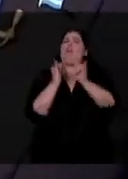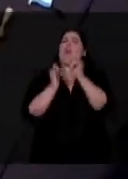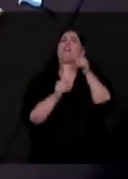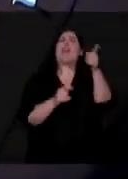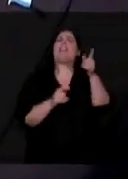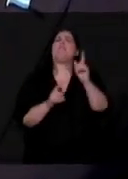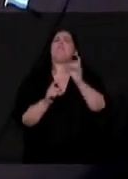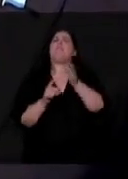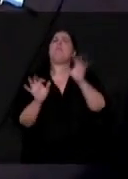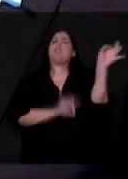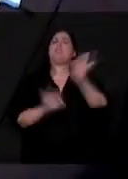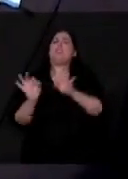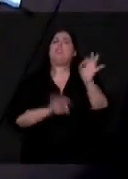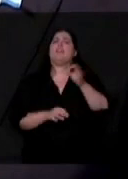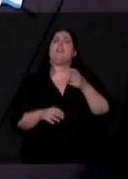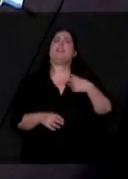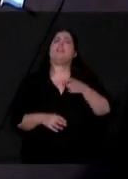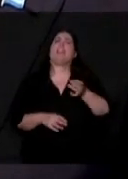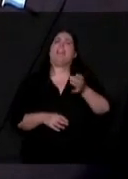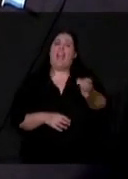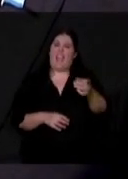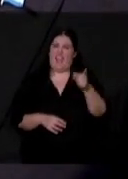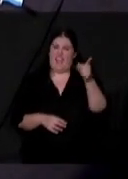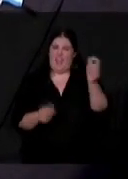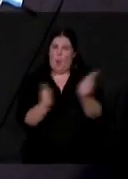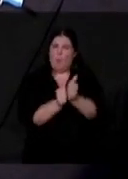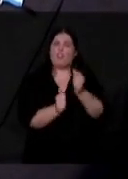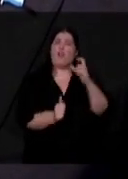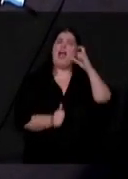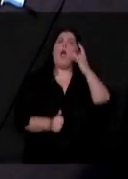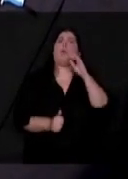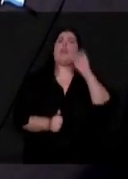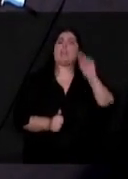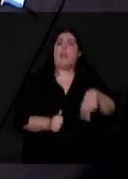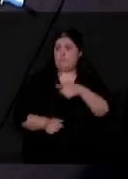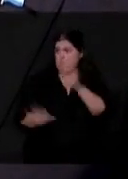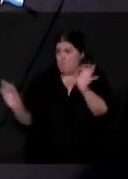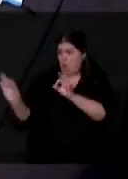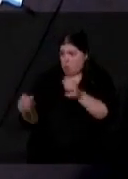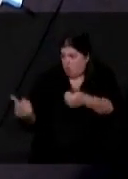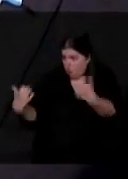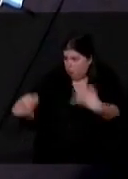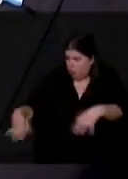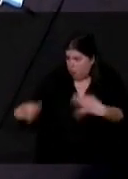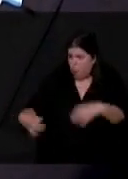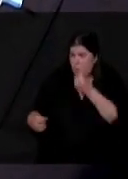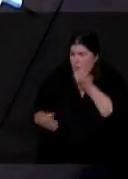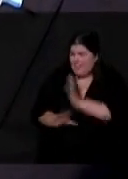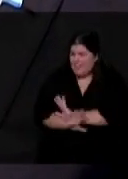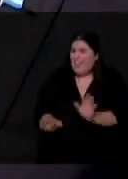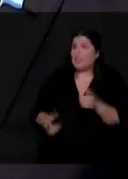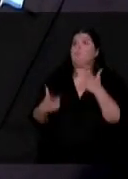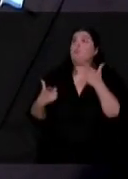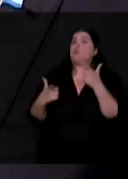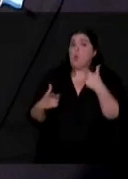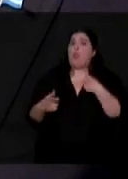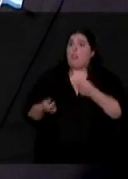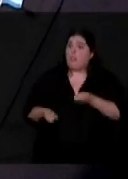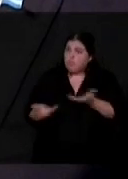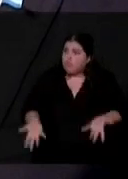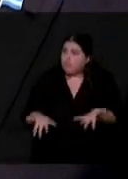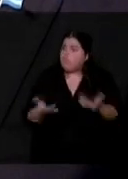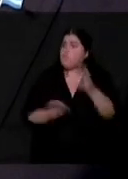con Ne qu tenía digamos era un excelente proyecto que afortunadamente digamos o sea lo pudimos impulsar